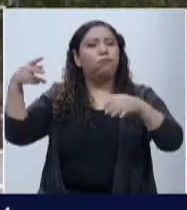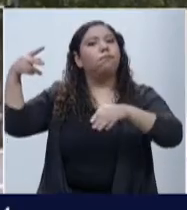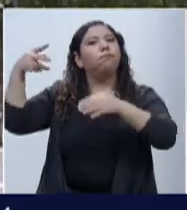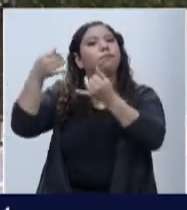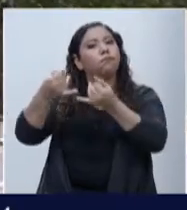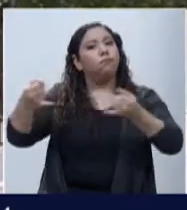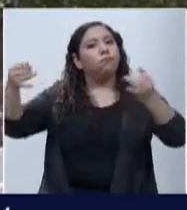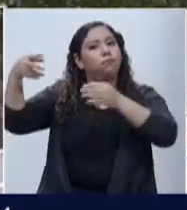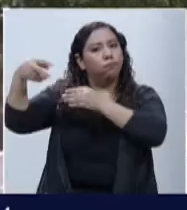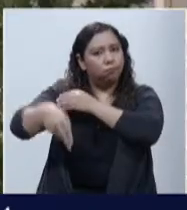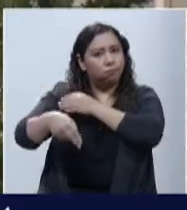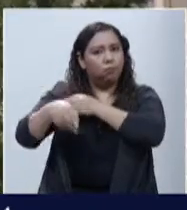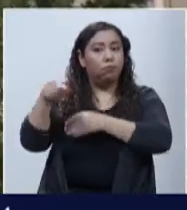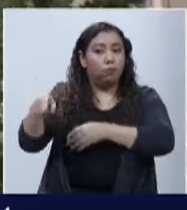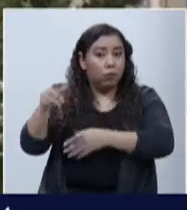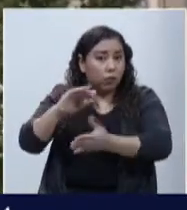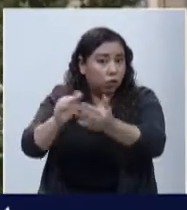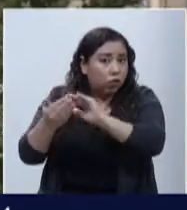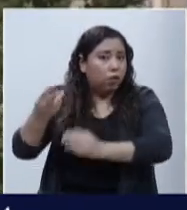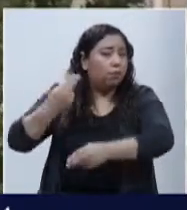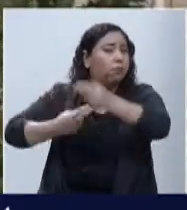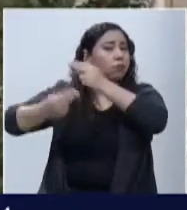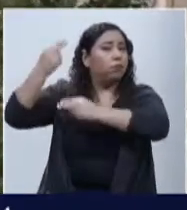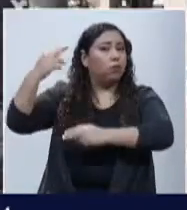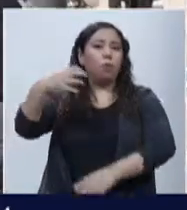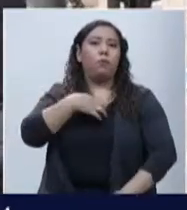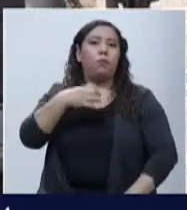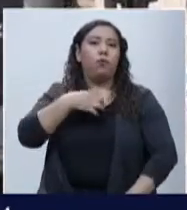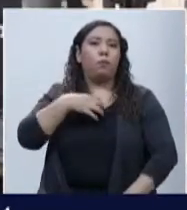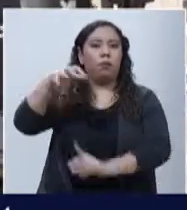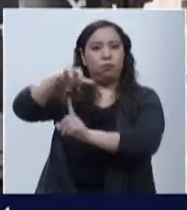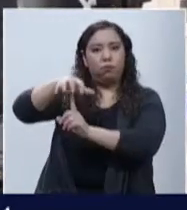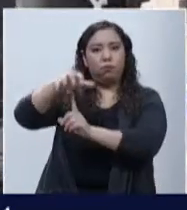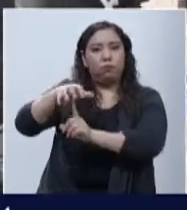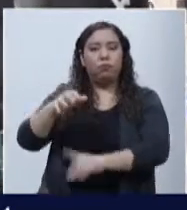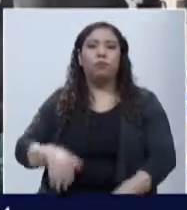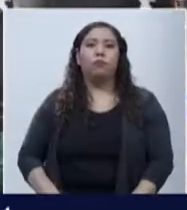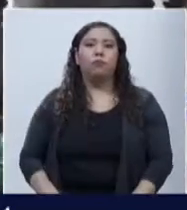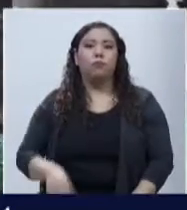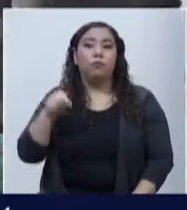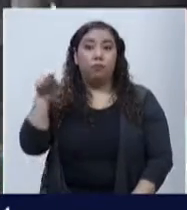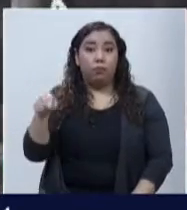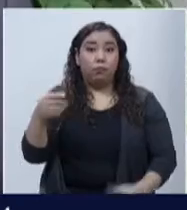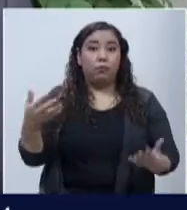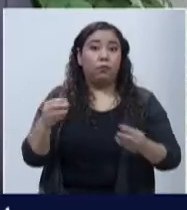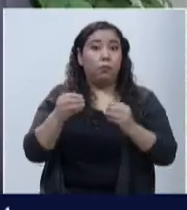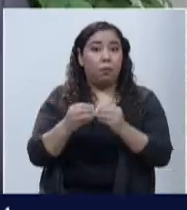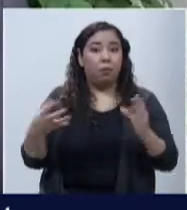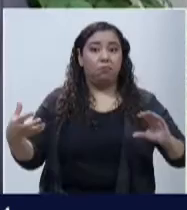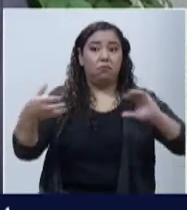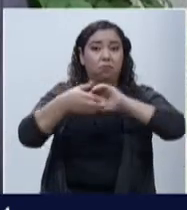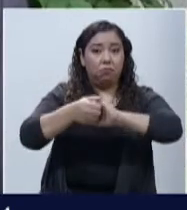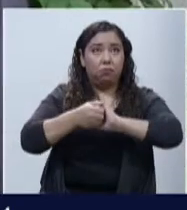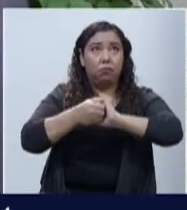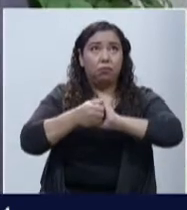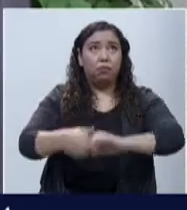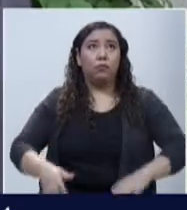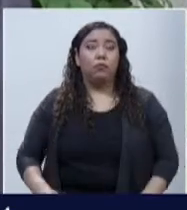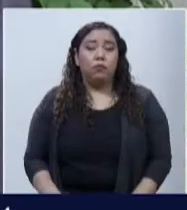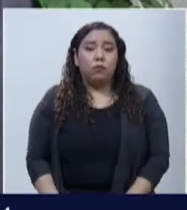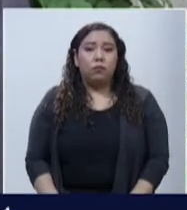como la capital de israel lo que impulsará una relación más robusta entre ambas naciones el hecho de haber en su